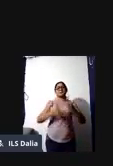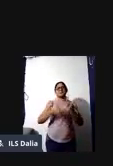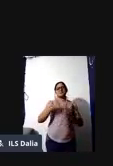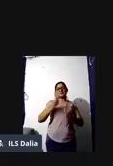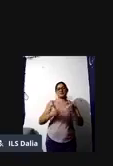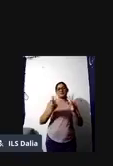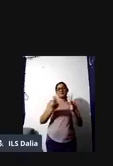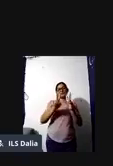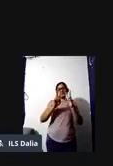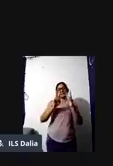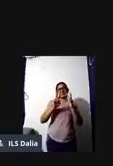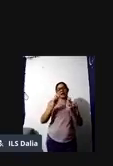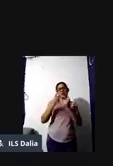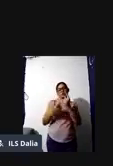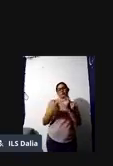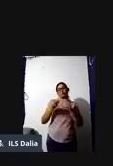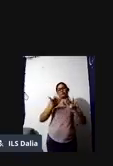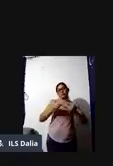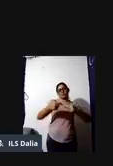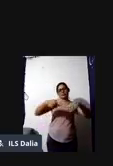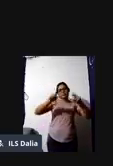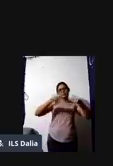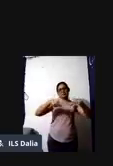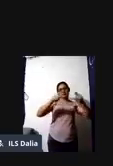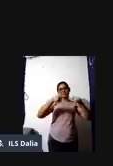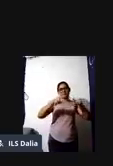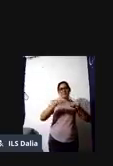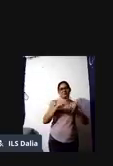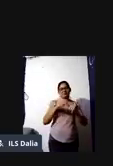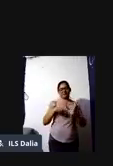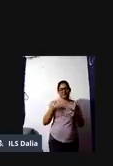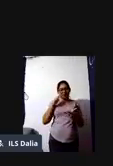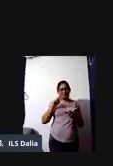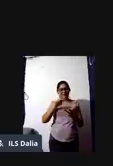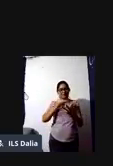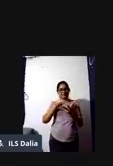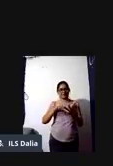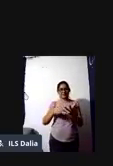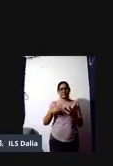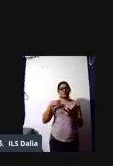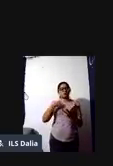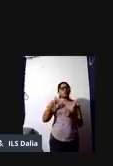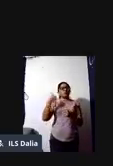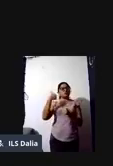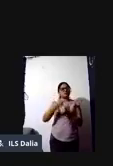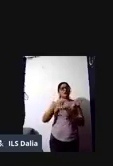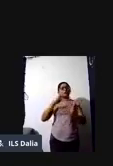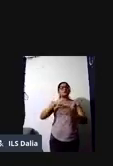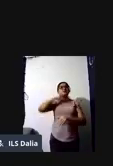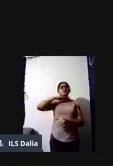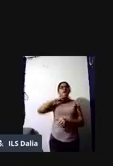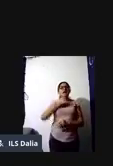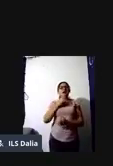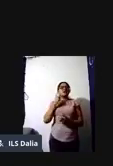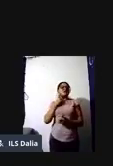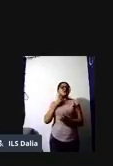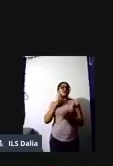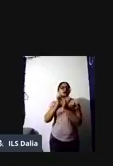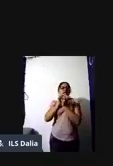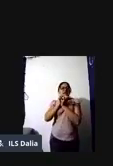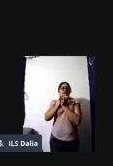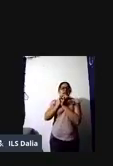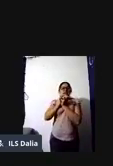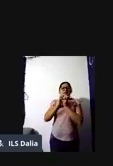Muchas gracias. Dice que hay momentos que me doy cuenta que tengo la quijada apretada inconscientemente, y así es, justo